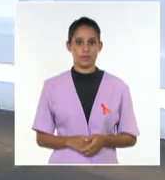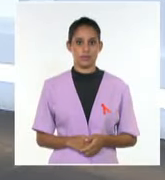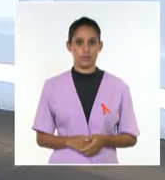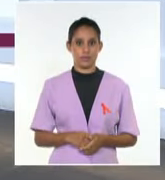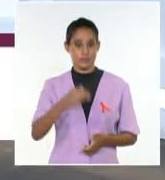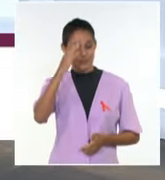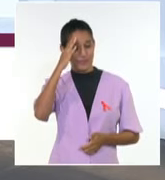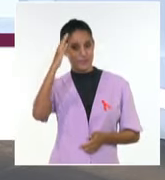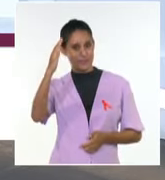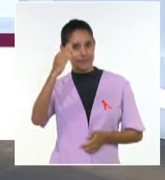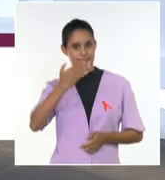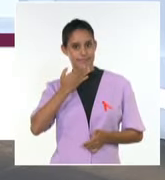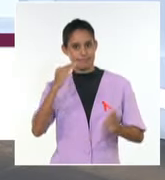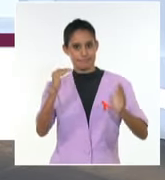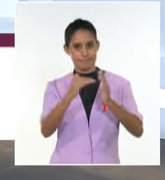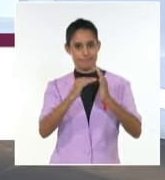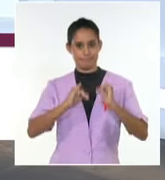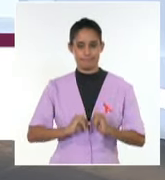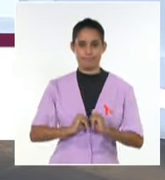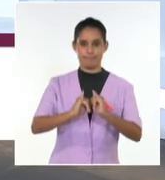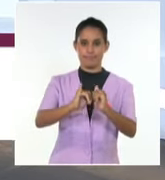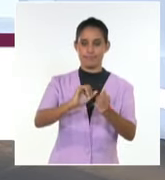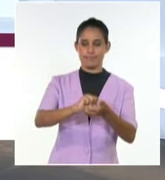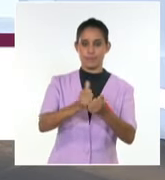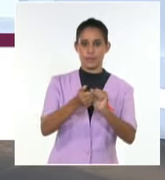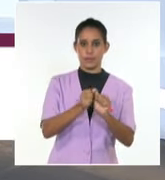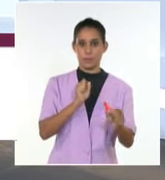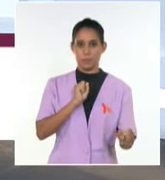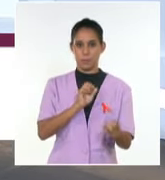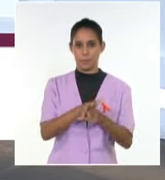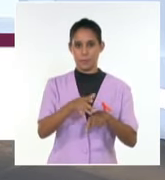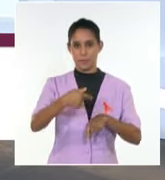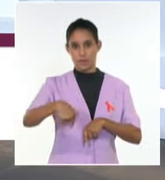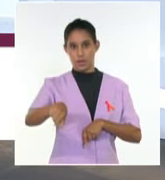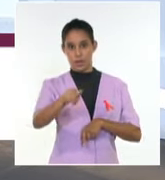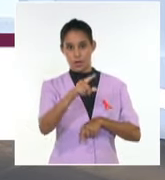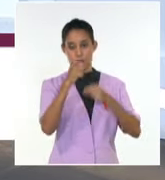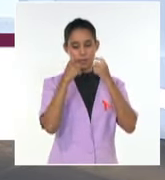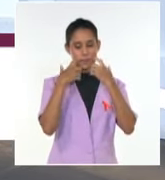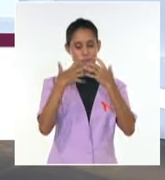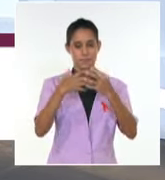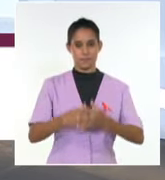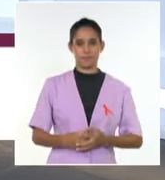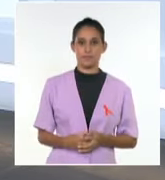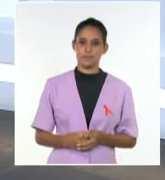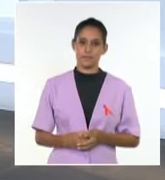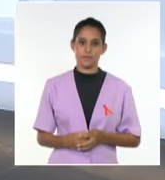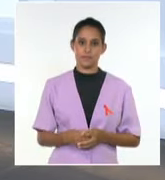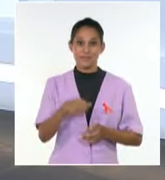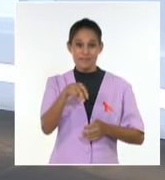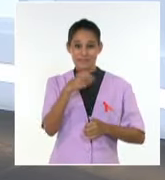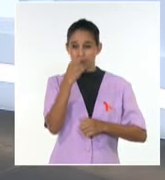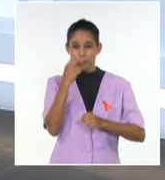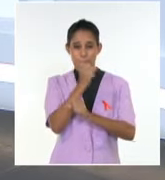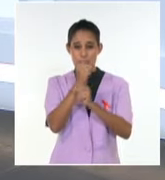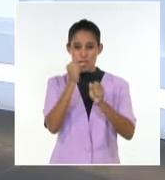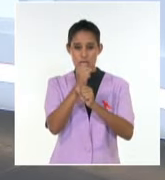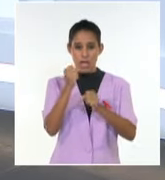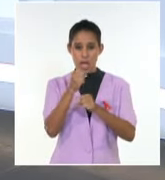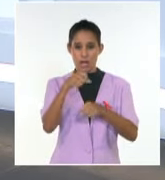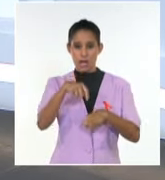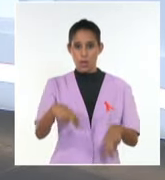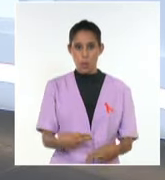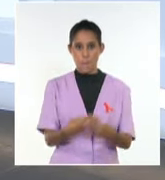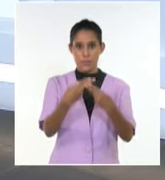Saludos, muy buenas tardes. Ya iniciamos nuestro segmento dedicado a los deportes. Esta mañana tuvo lugar el debut de la